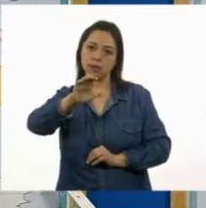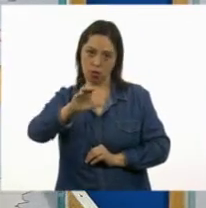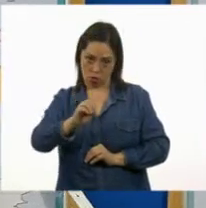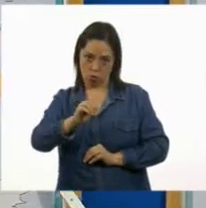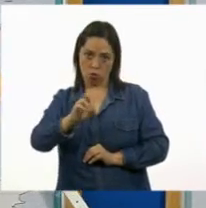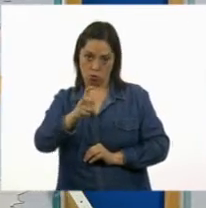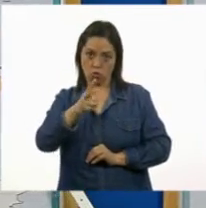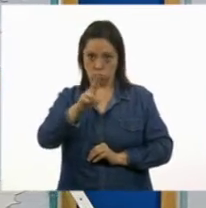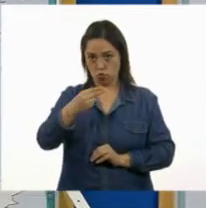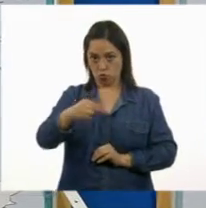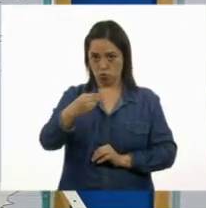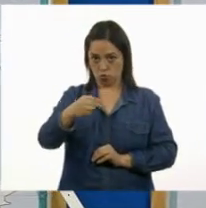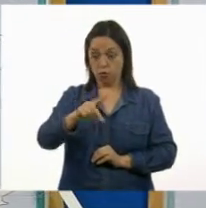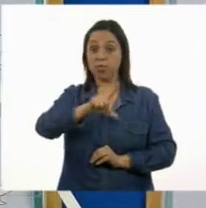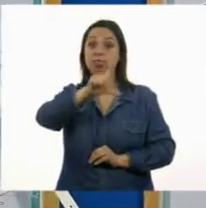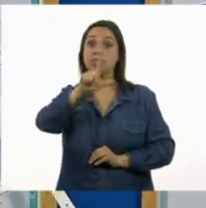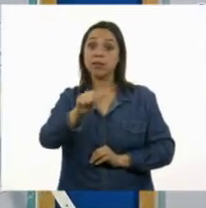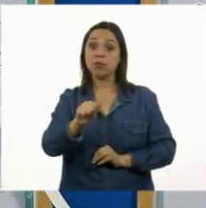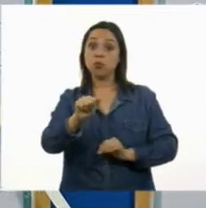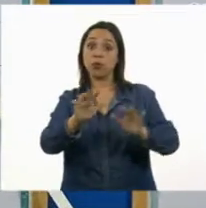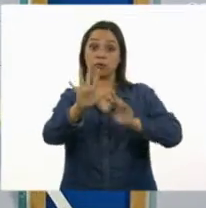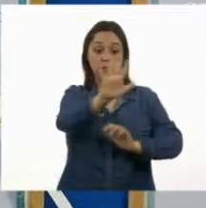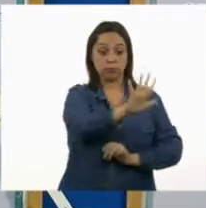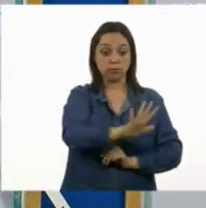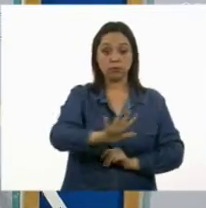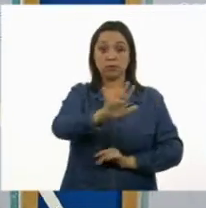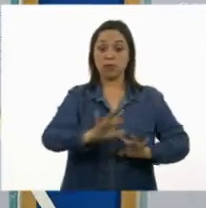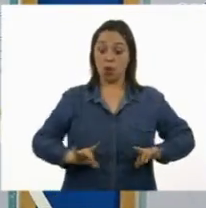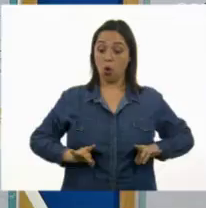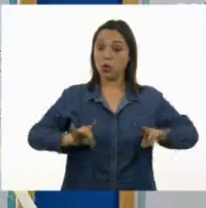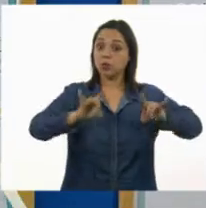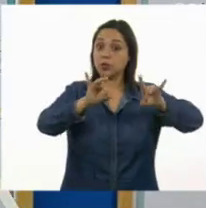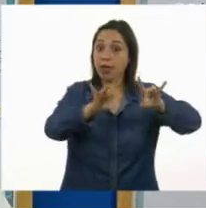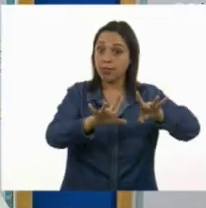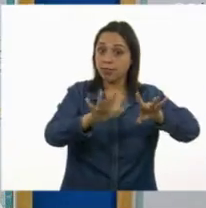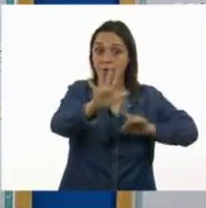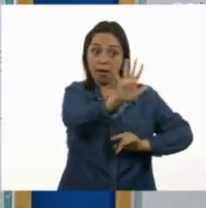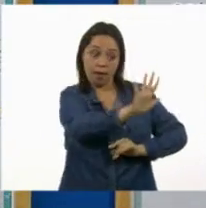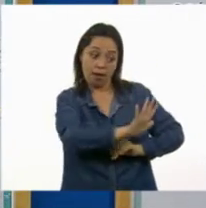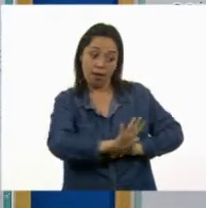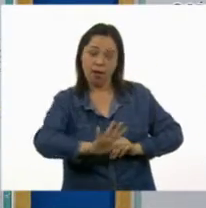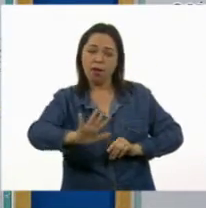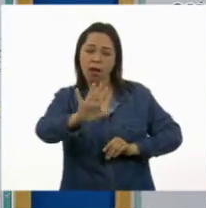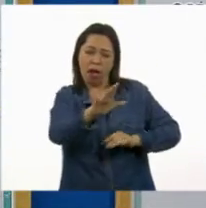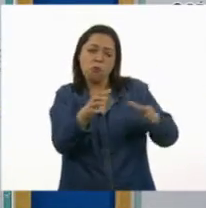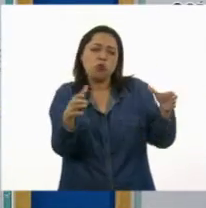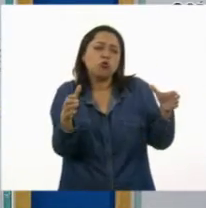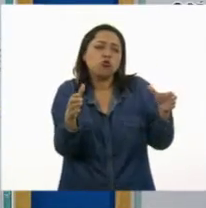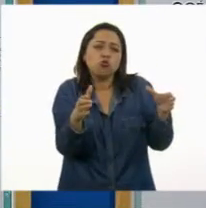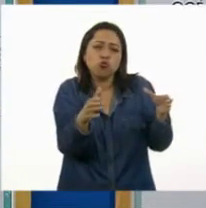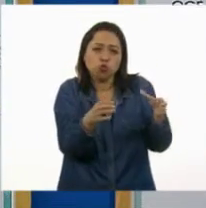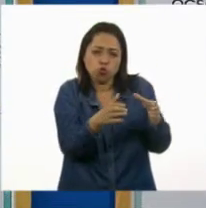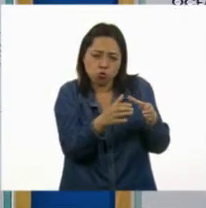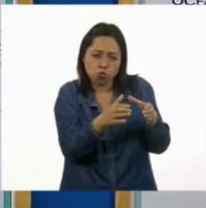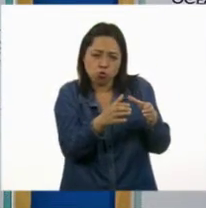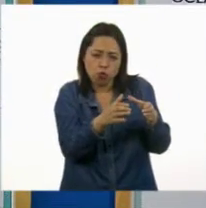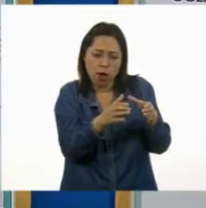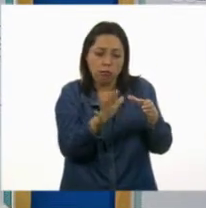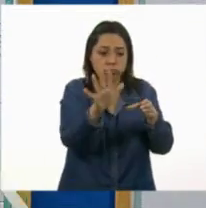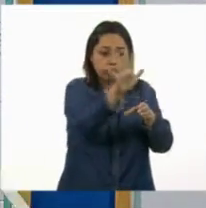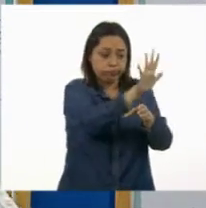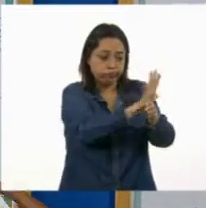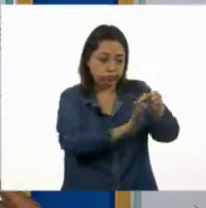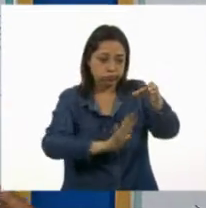Oceanía, que se encuentra aquí, precisamente. Es un continente más pequeño que se encuentra entre el